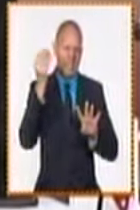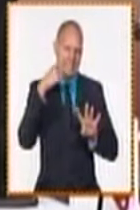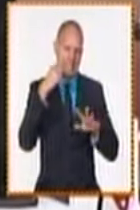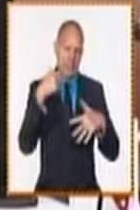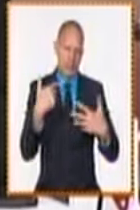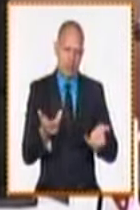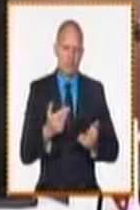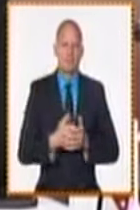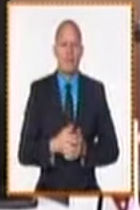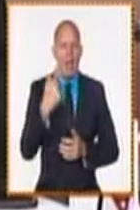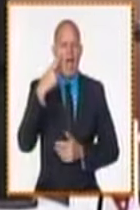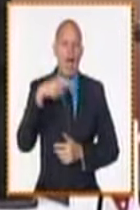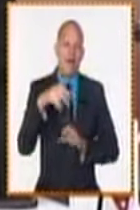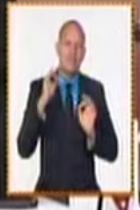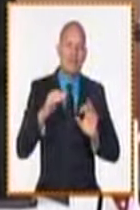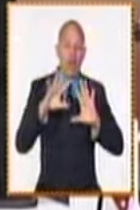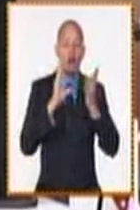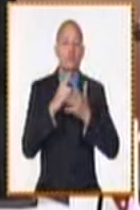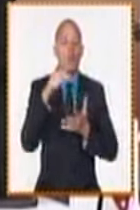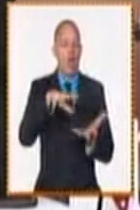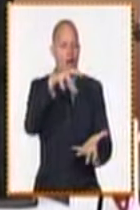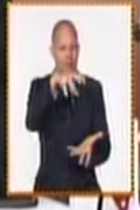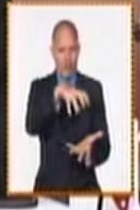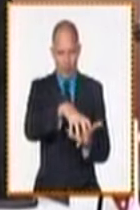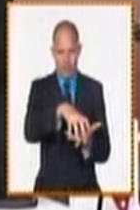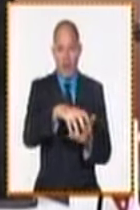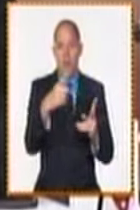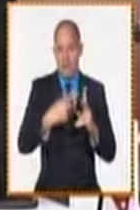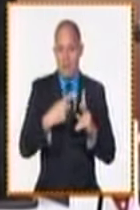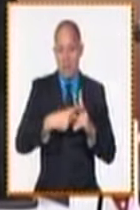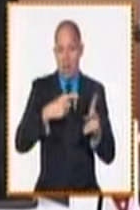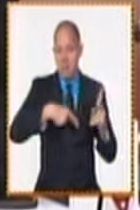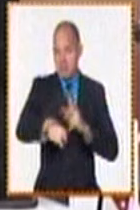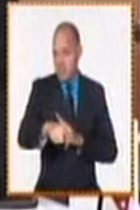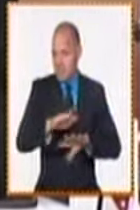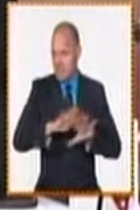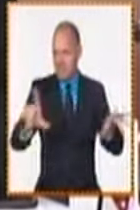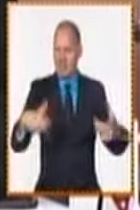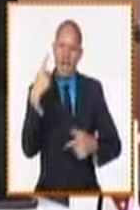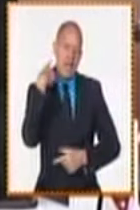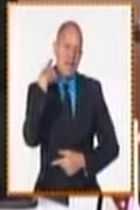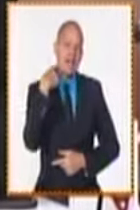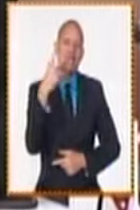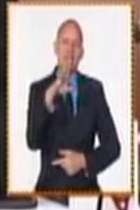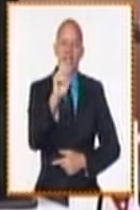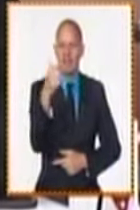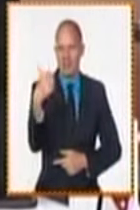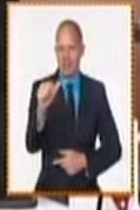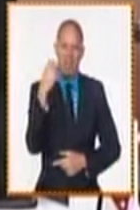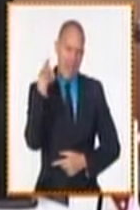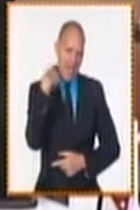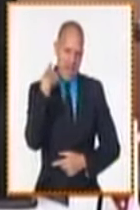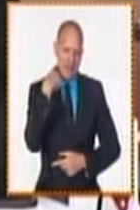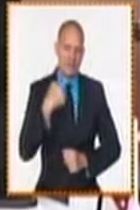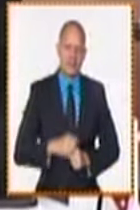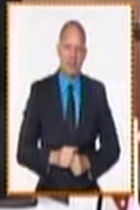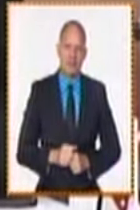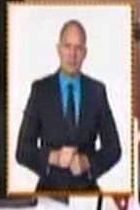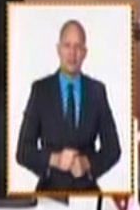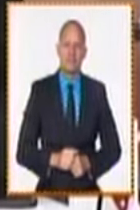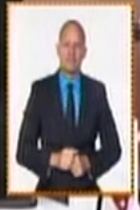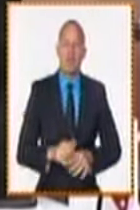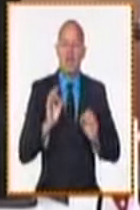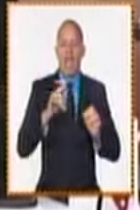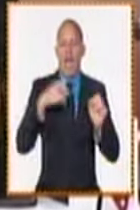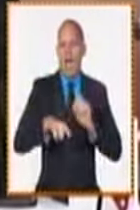Bayamo, la ciudad del himno, la que estará cumpliendo 510 años de fundado en los próximos días. Tengo también el